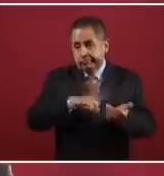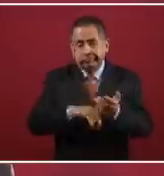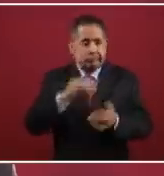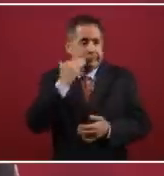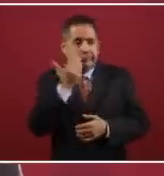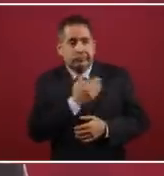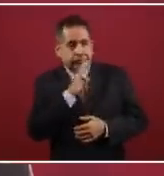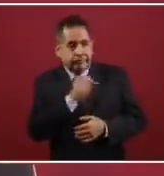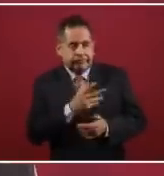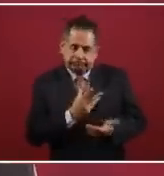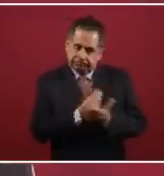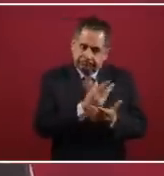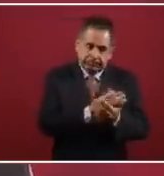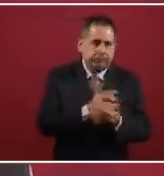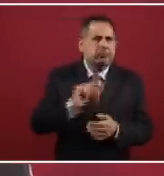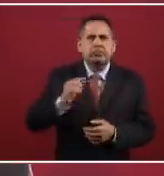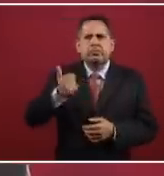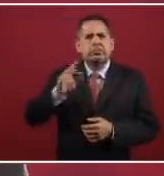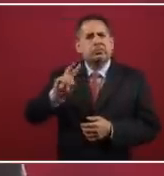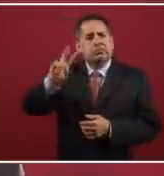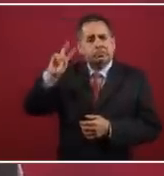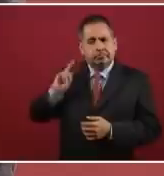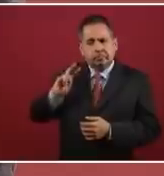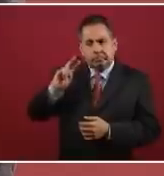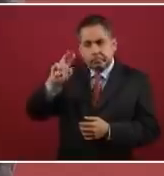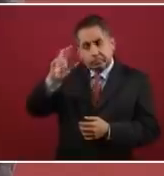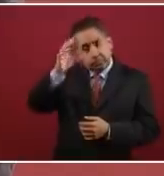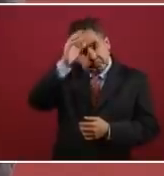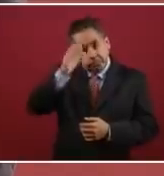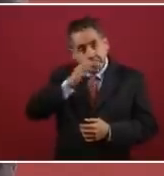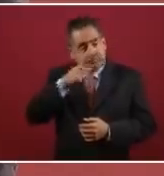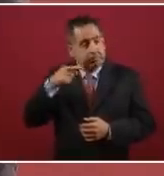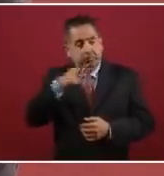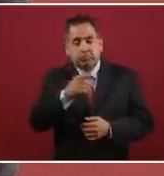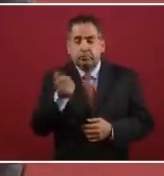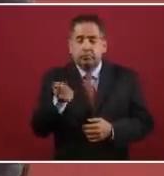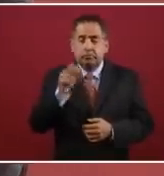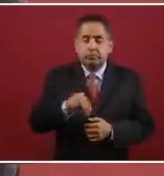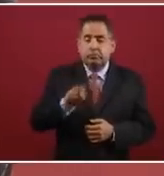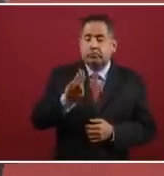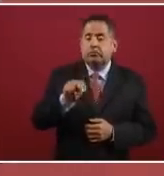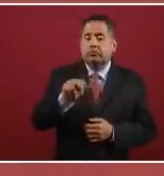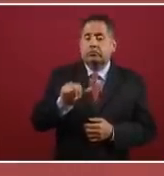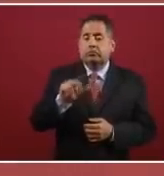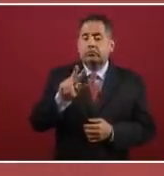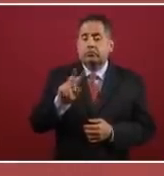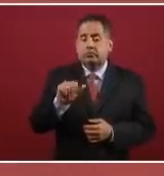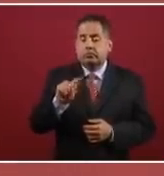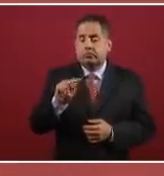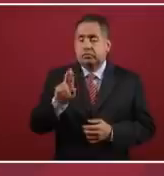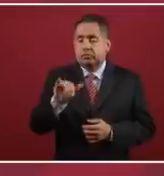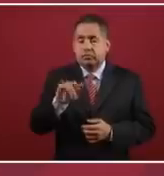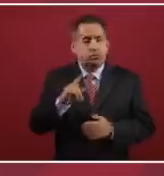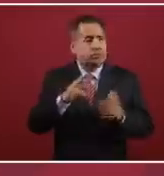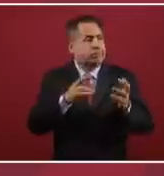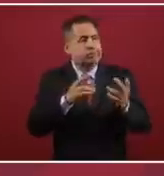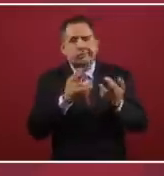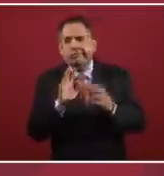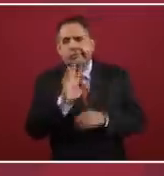en Coahuila el viernes en un hospital, San Buenaventura, se está